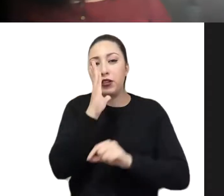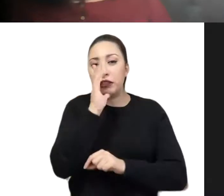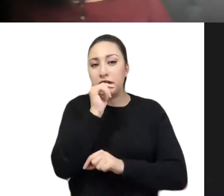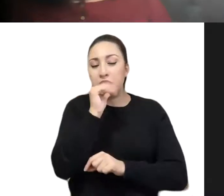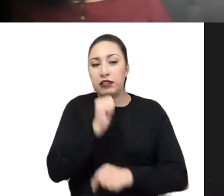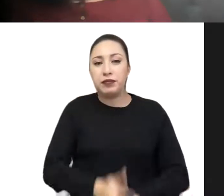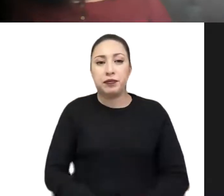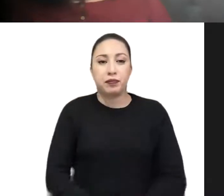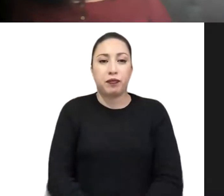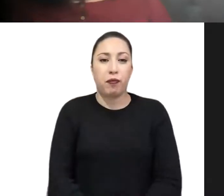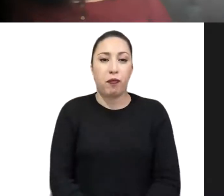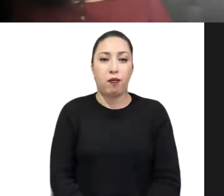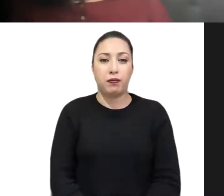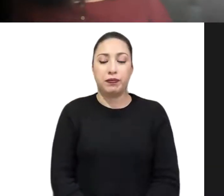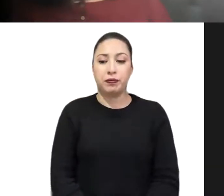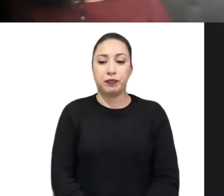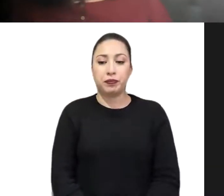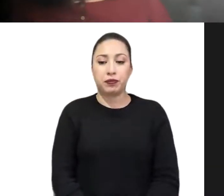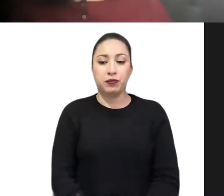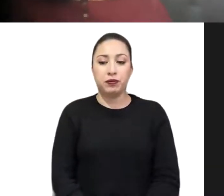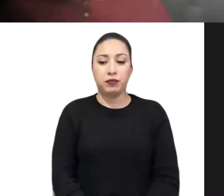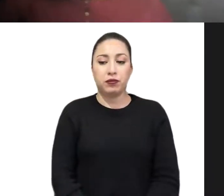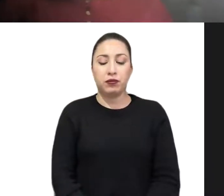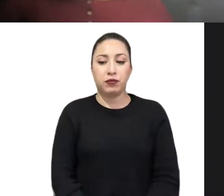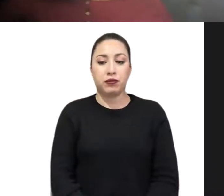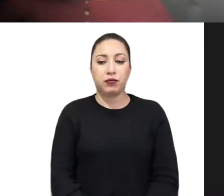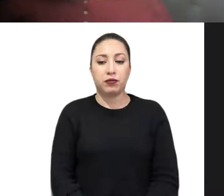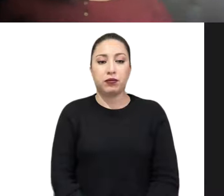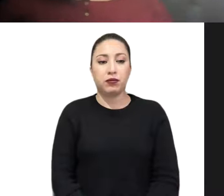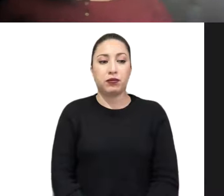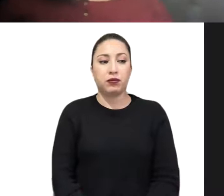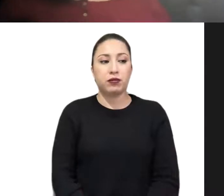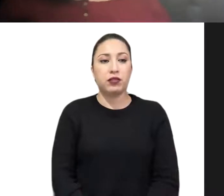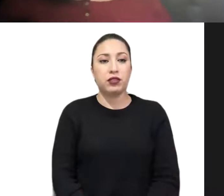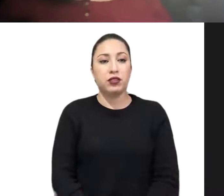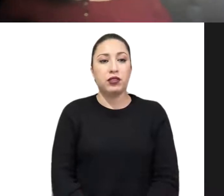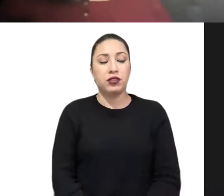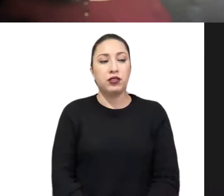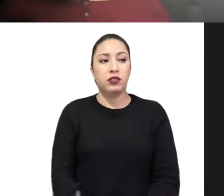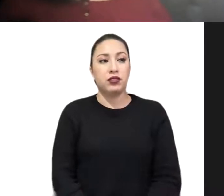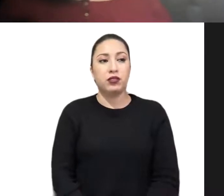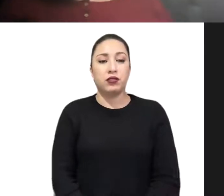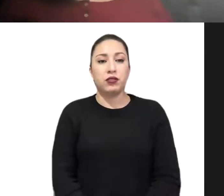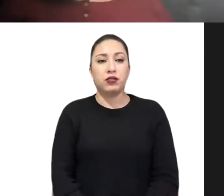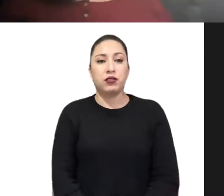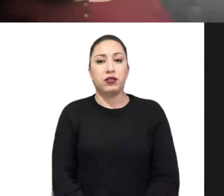pide meterme a las configuraciones de la compu, entonces sería mejor si